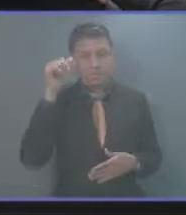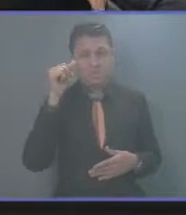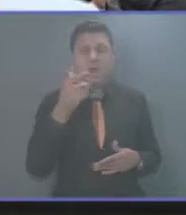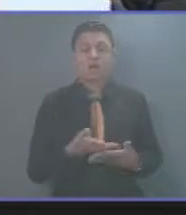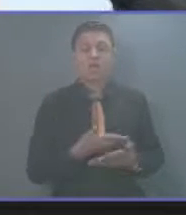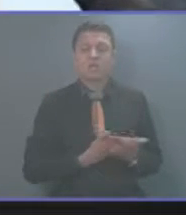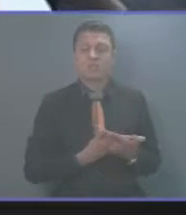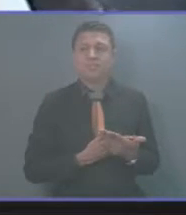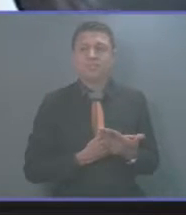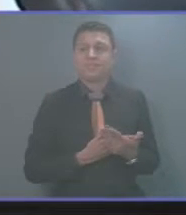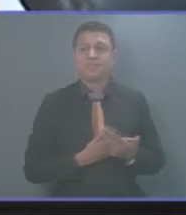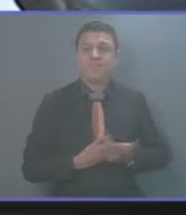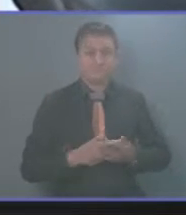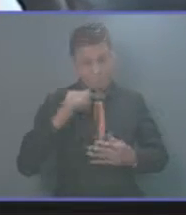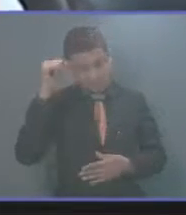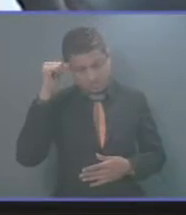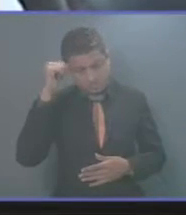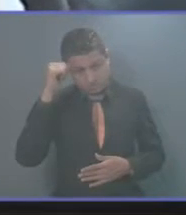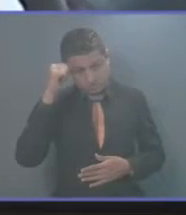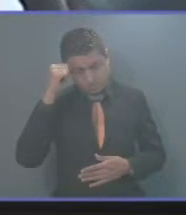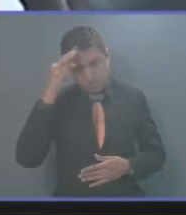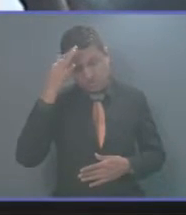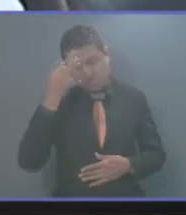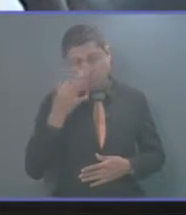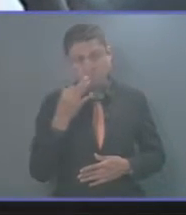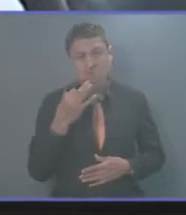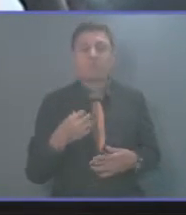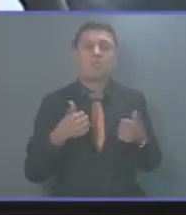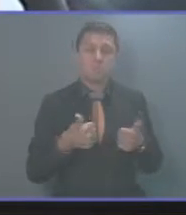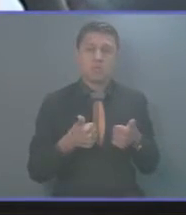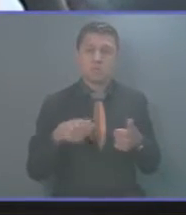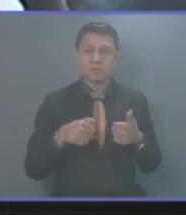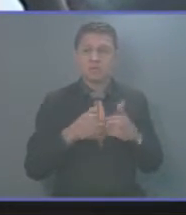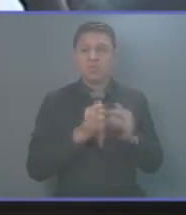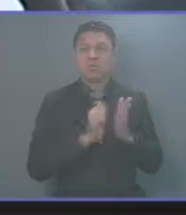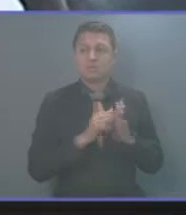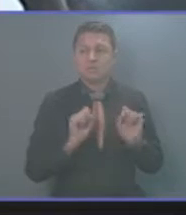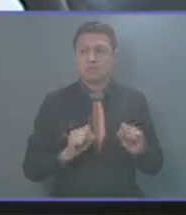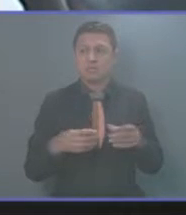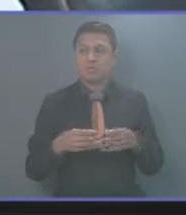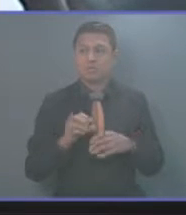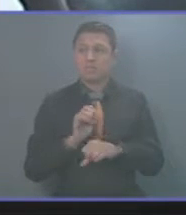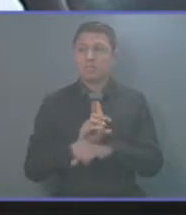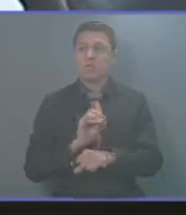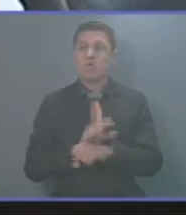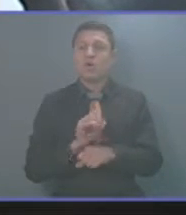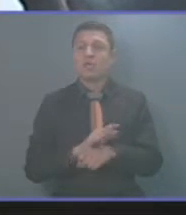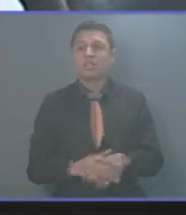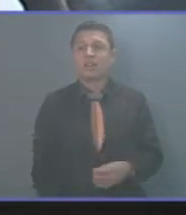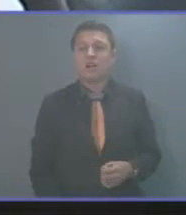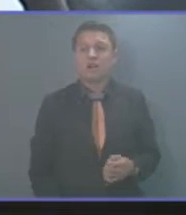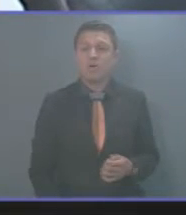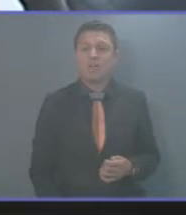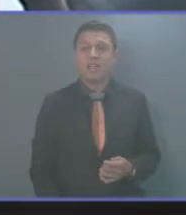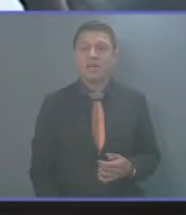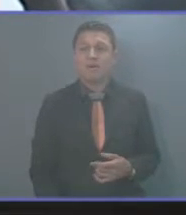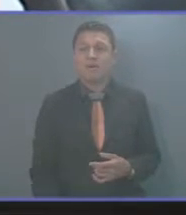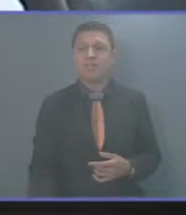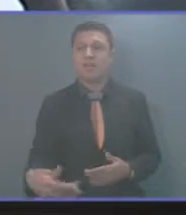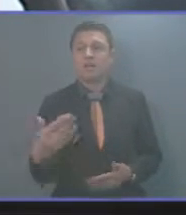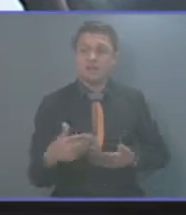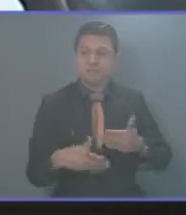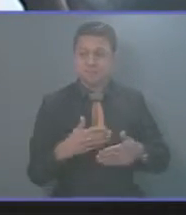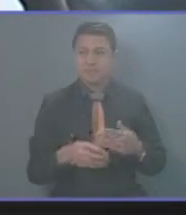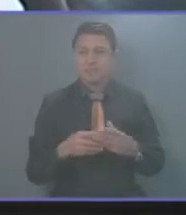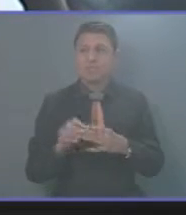de lo solicitado concluye que oportuno y conveniente que esta asamblea emita dictamen y en el sentido de recomendarle al